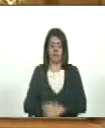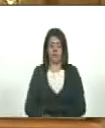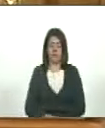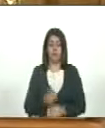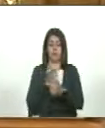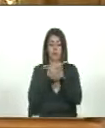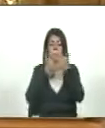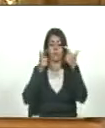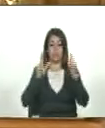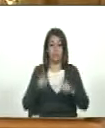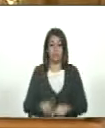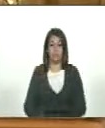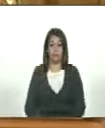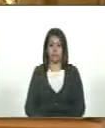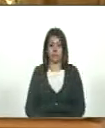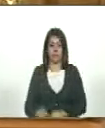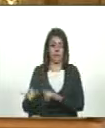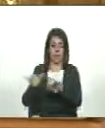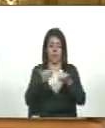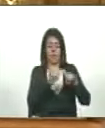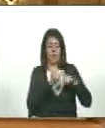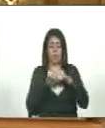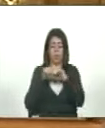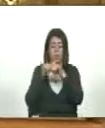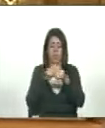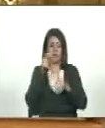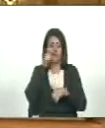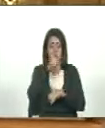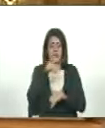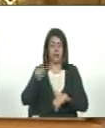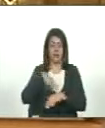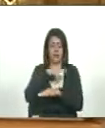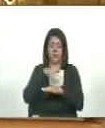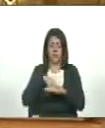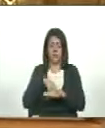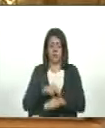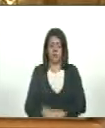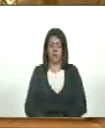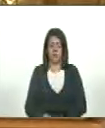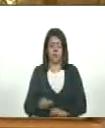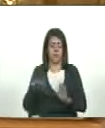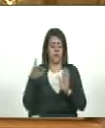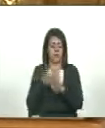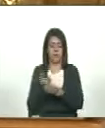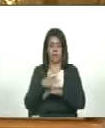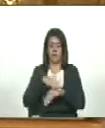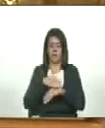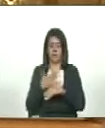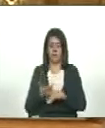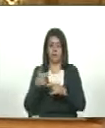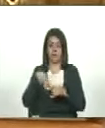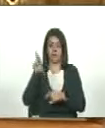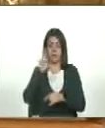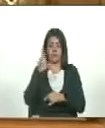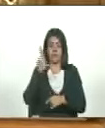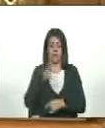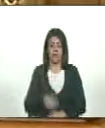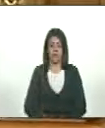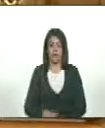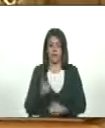su libertad, su igualdad, su soberanía nacional, constituyéndose en una